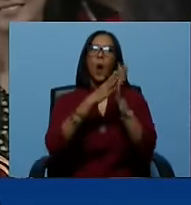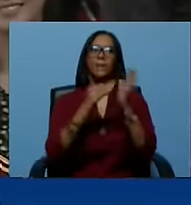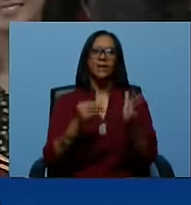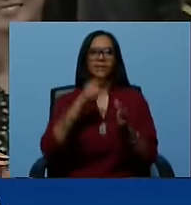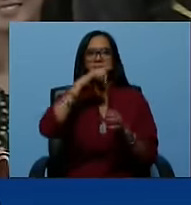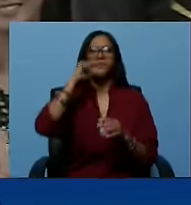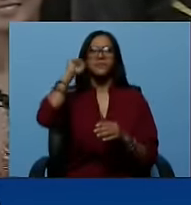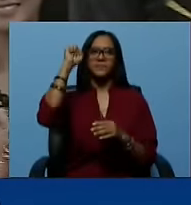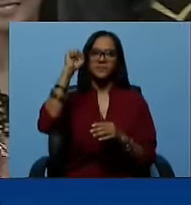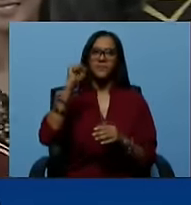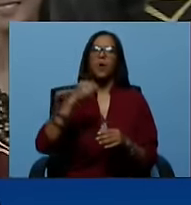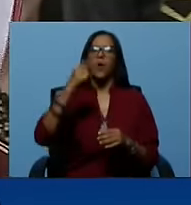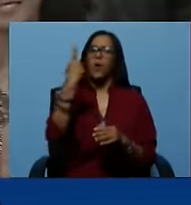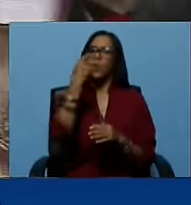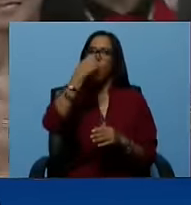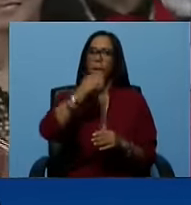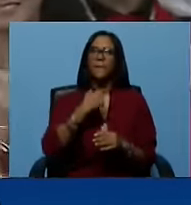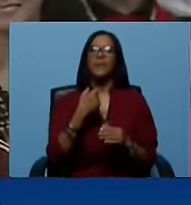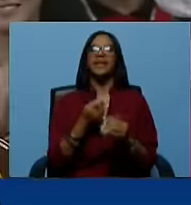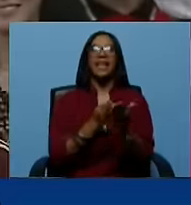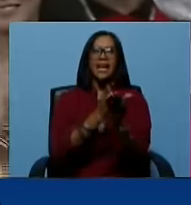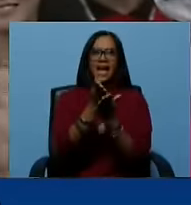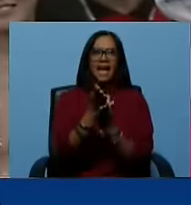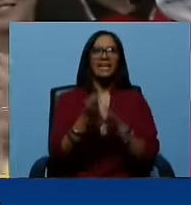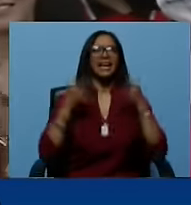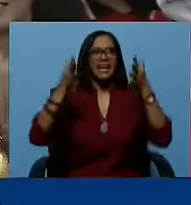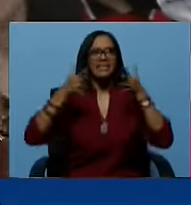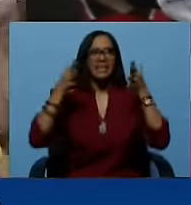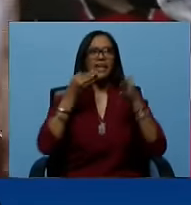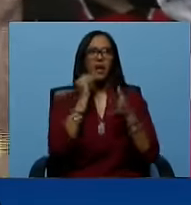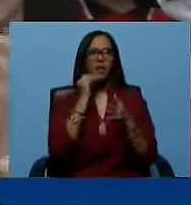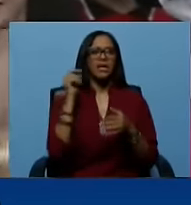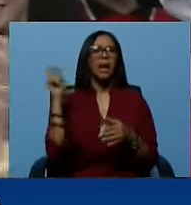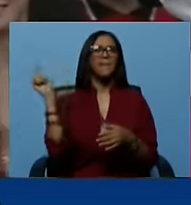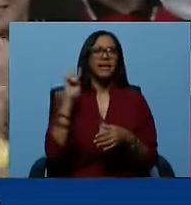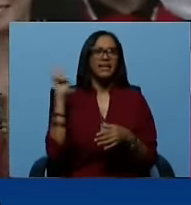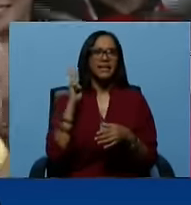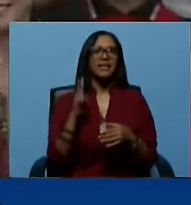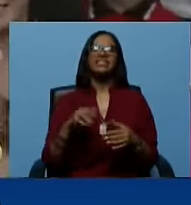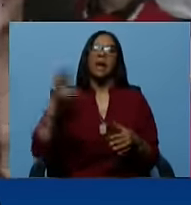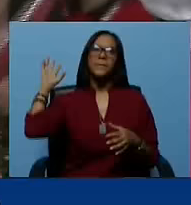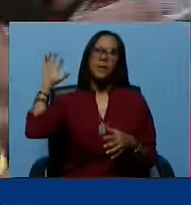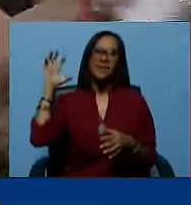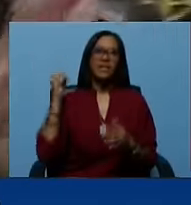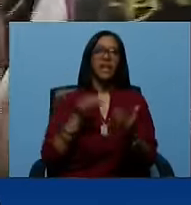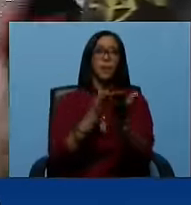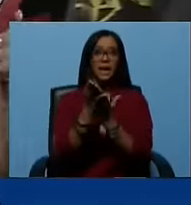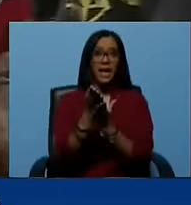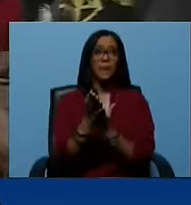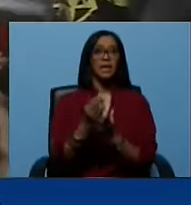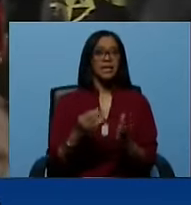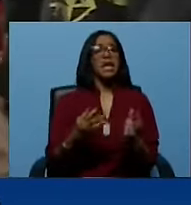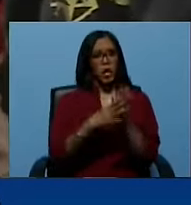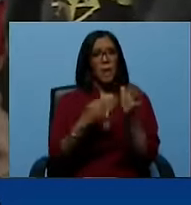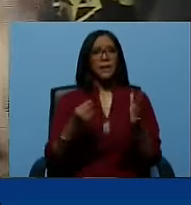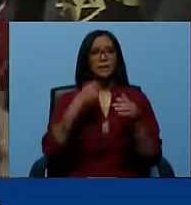Maduro, un hombre leal que le enseña a la juventud venezolana de patriotismo, de lealtad. Seamos como Nicolás Maduro, porque